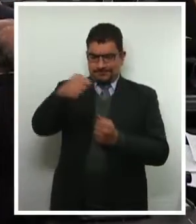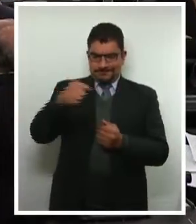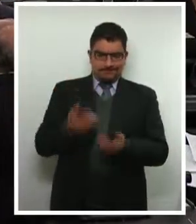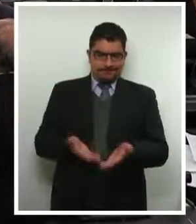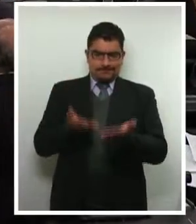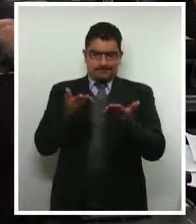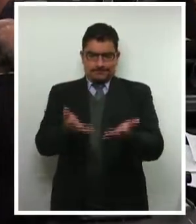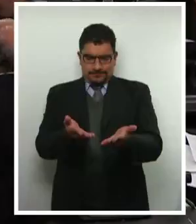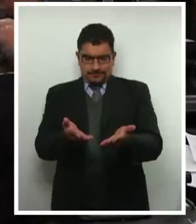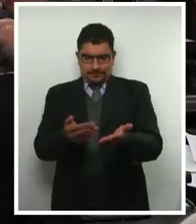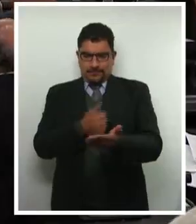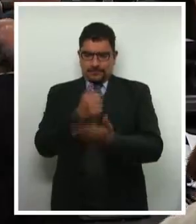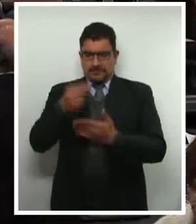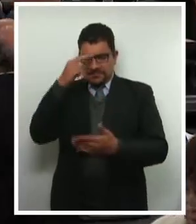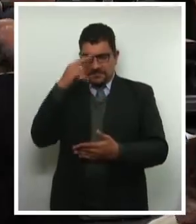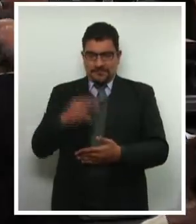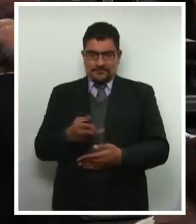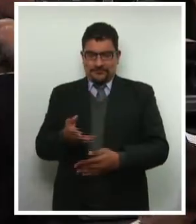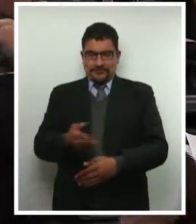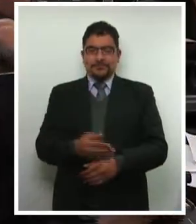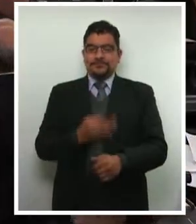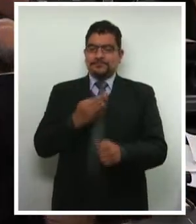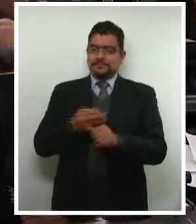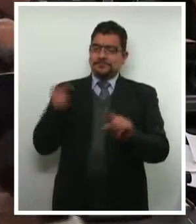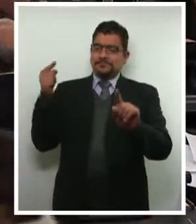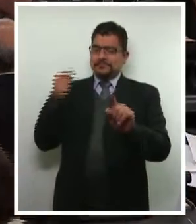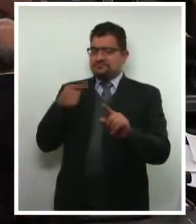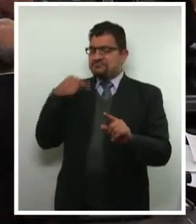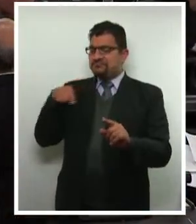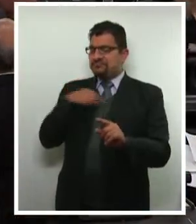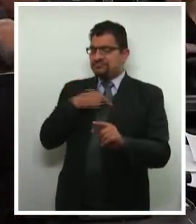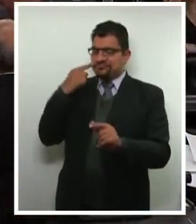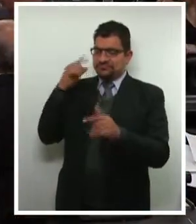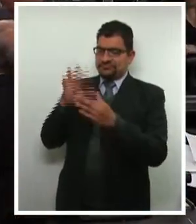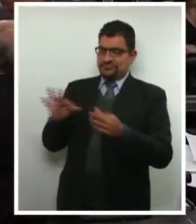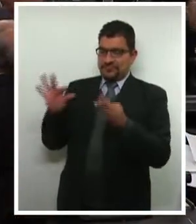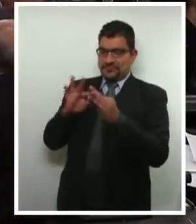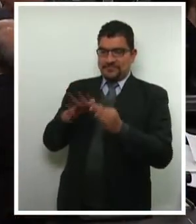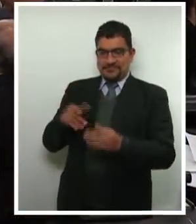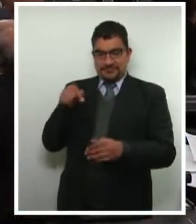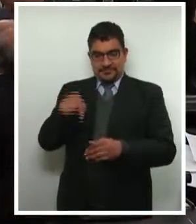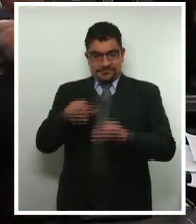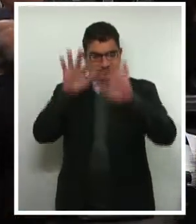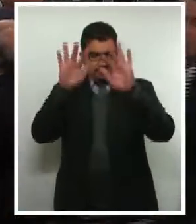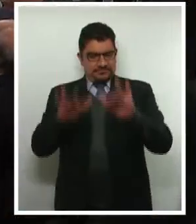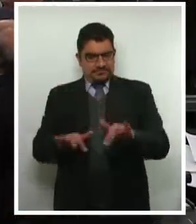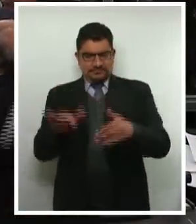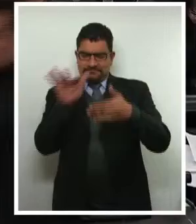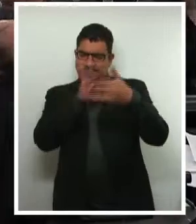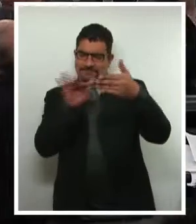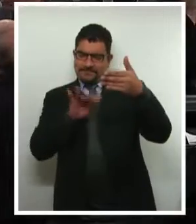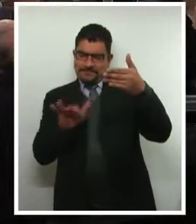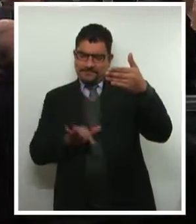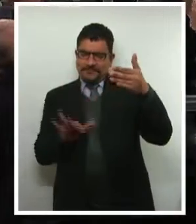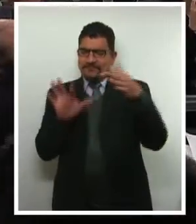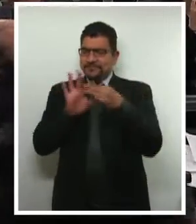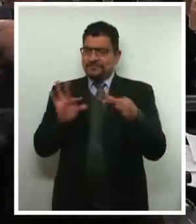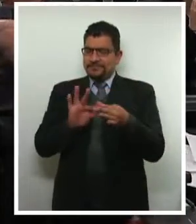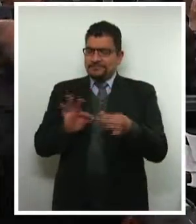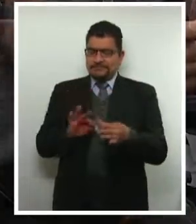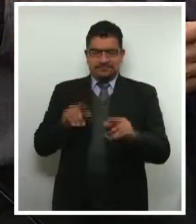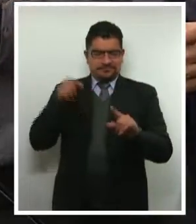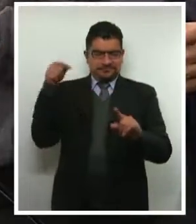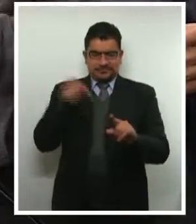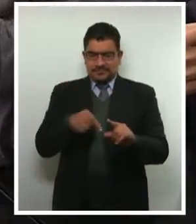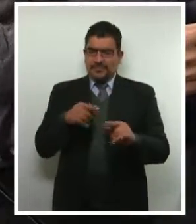Constituyente de la Ciudad de México. Referente a ello, pues bueno, le comento que este preámbulo habla y detalla